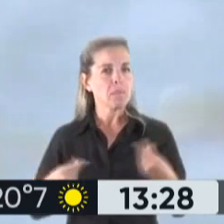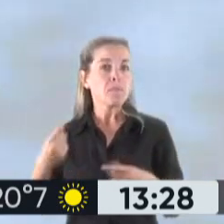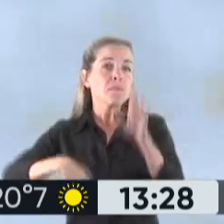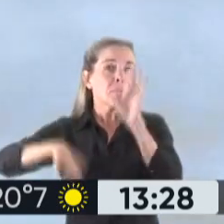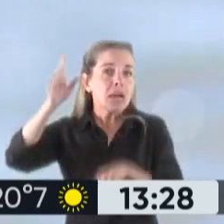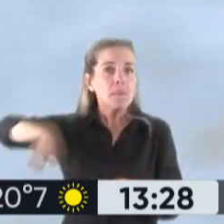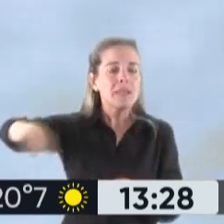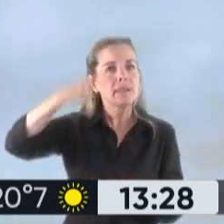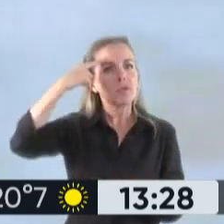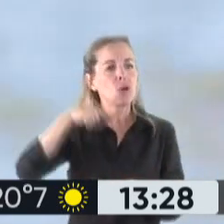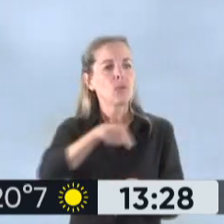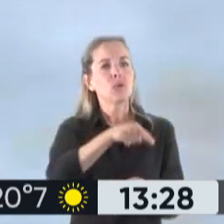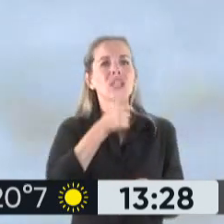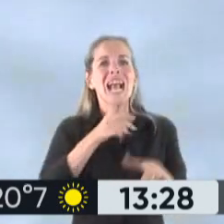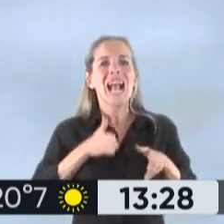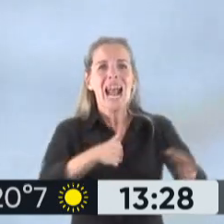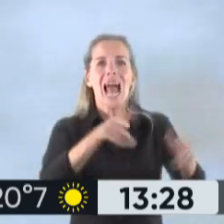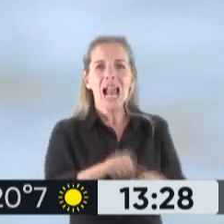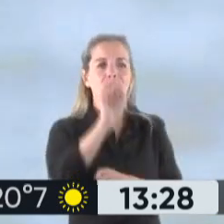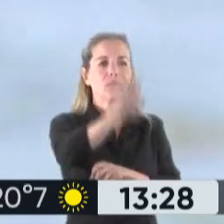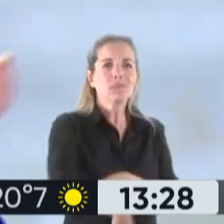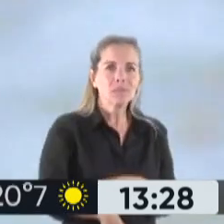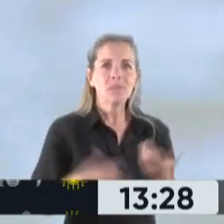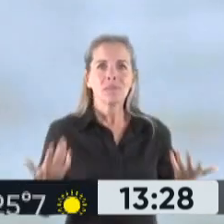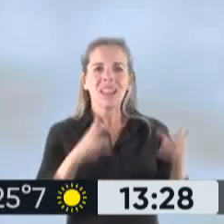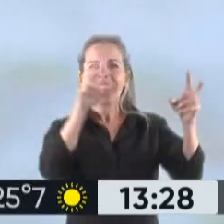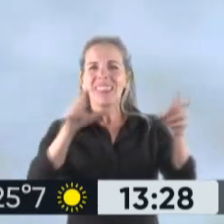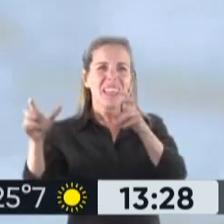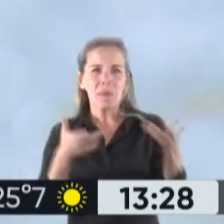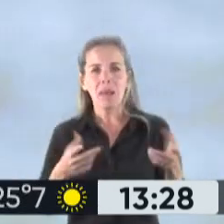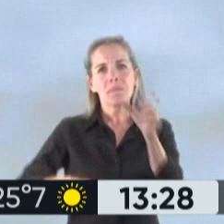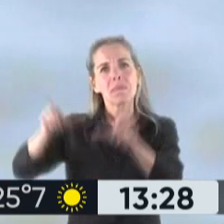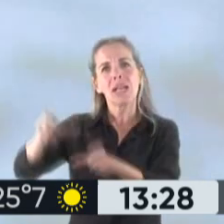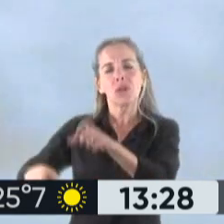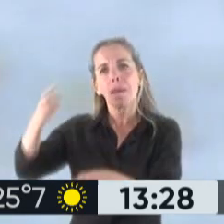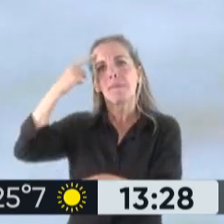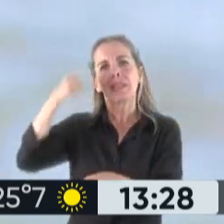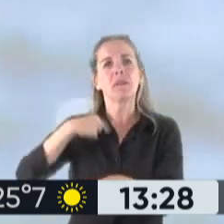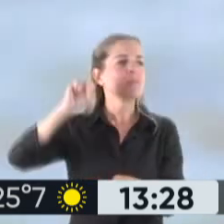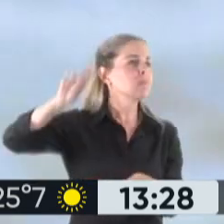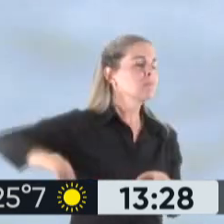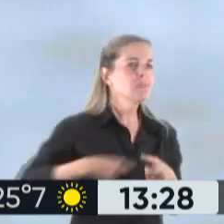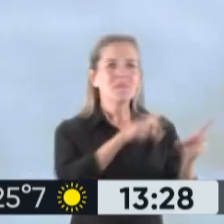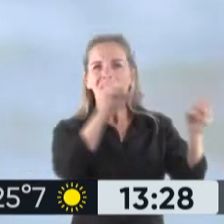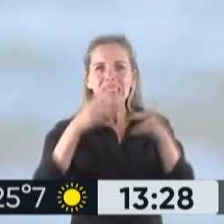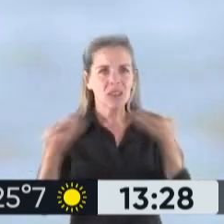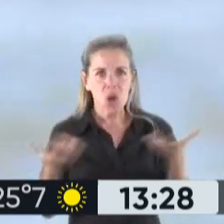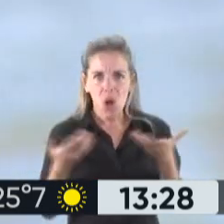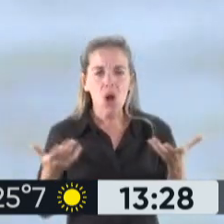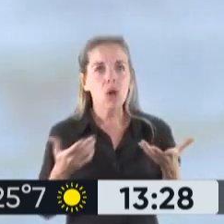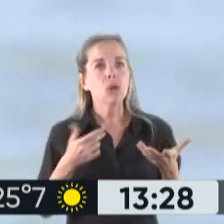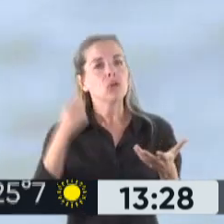Canal Magdalena, como también fui muy asediado por la hidrovía, y todos creían que yo tenía mucho desinterés en la hidrovía. Había que buscar